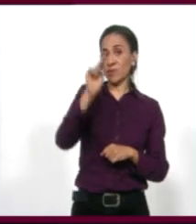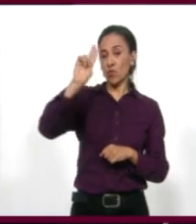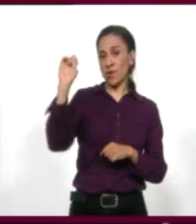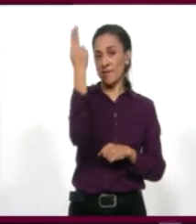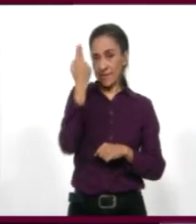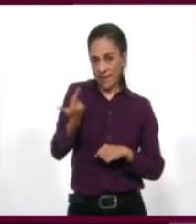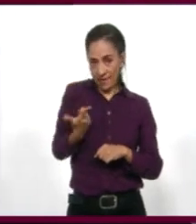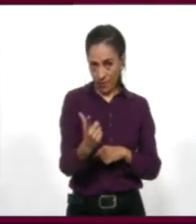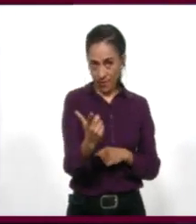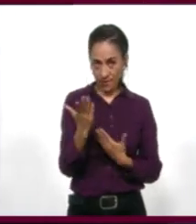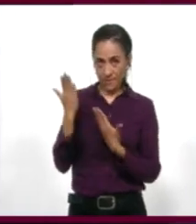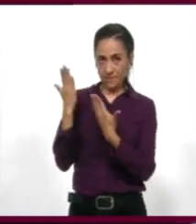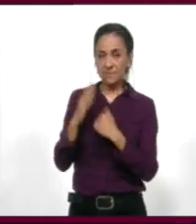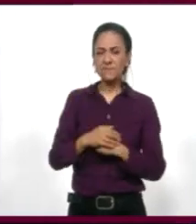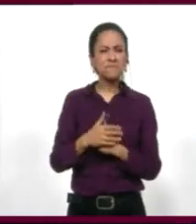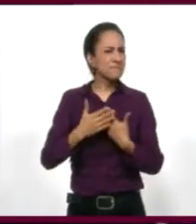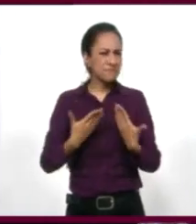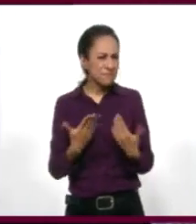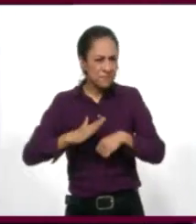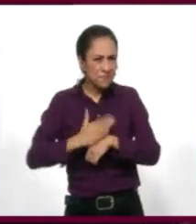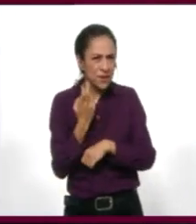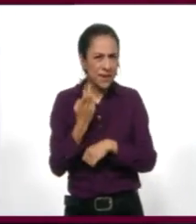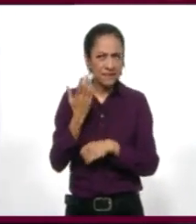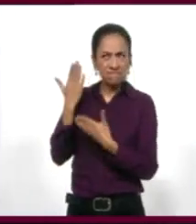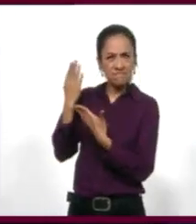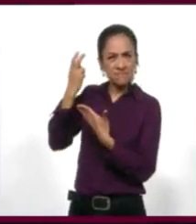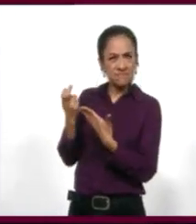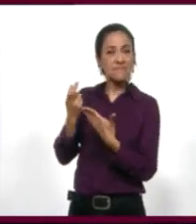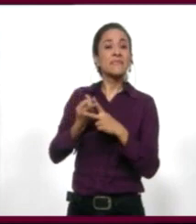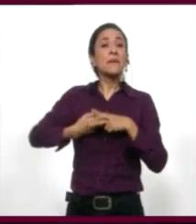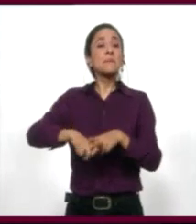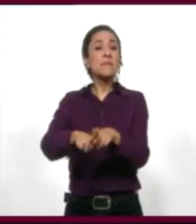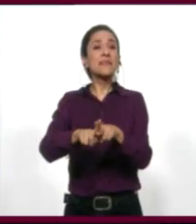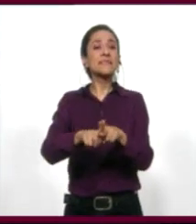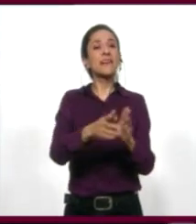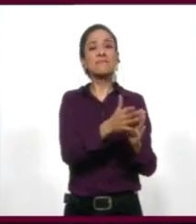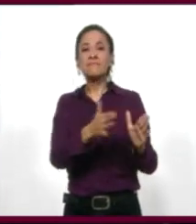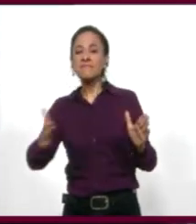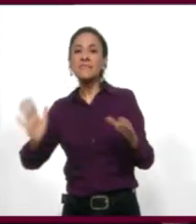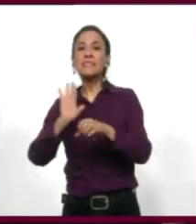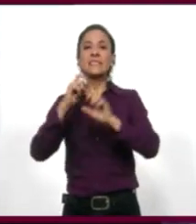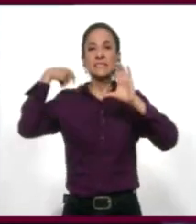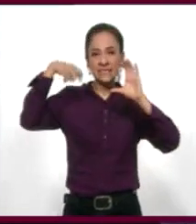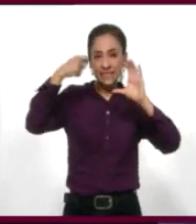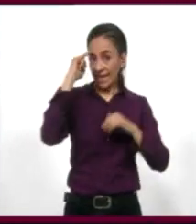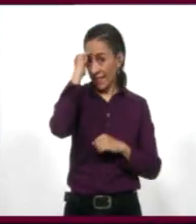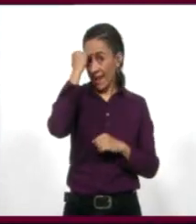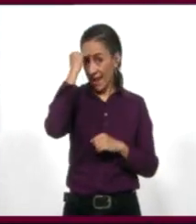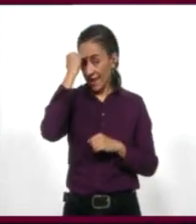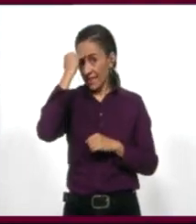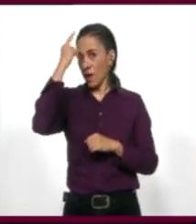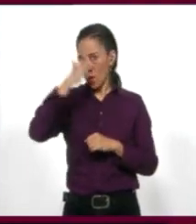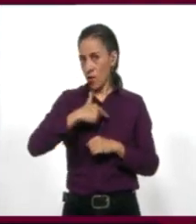Guanajuato. Bueno, ¿por qué este motivo de fondo? Porque ya está en marcha el ciclo de cine. Cine de la India están proyectando cada